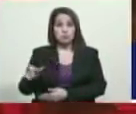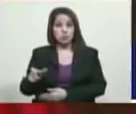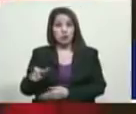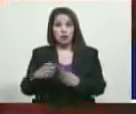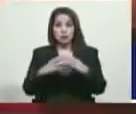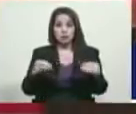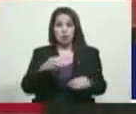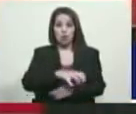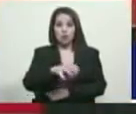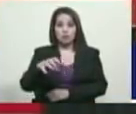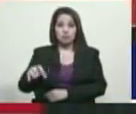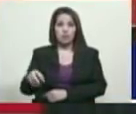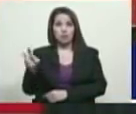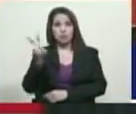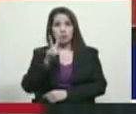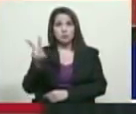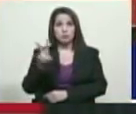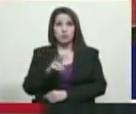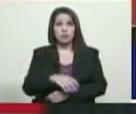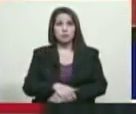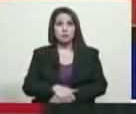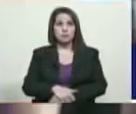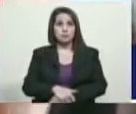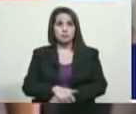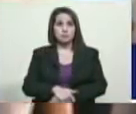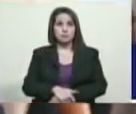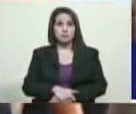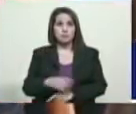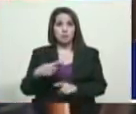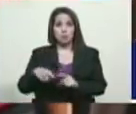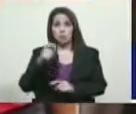los estados del país. Gilberto de Jesús Fuentes de la Barrera.